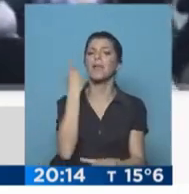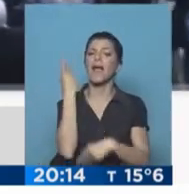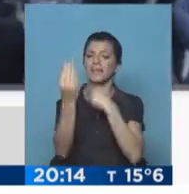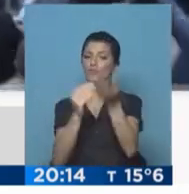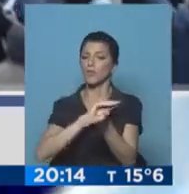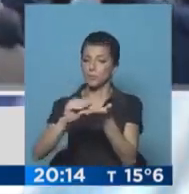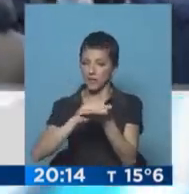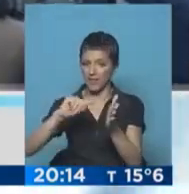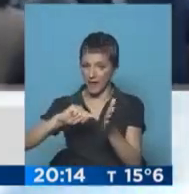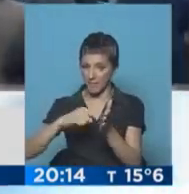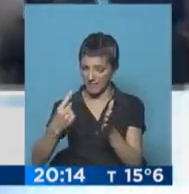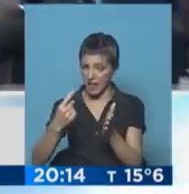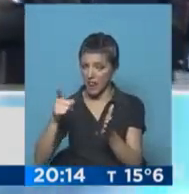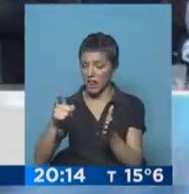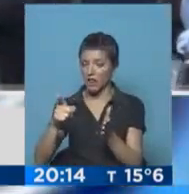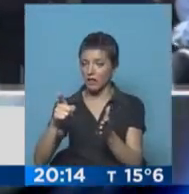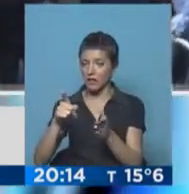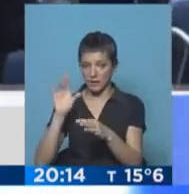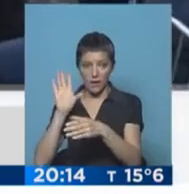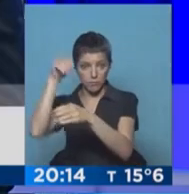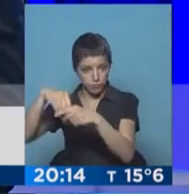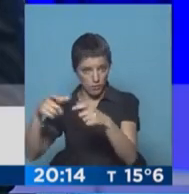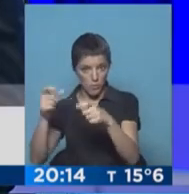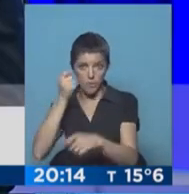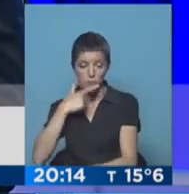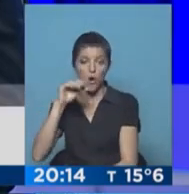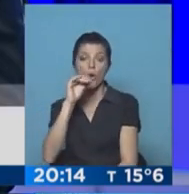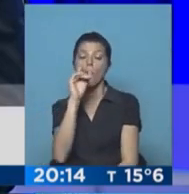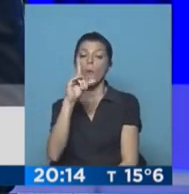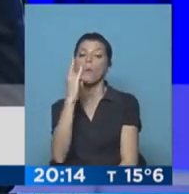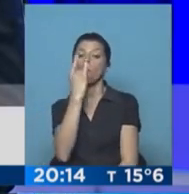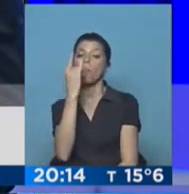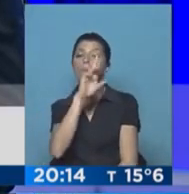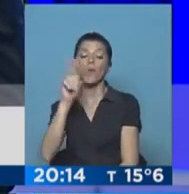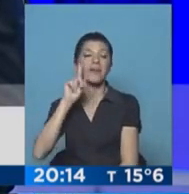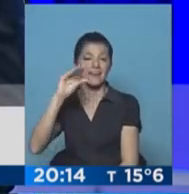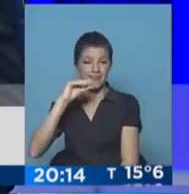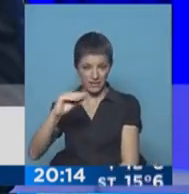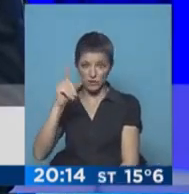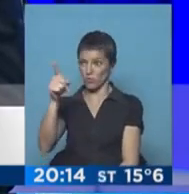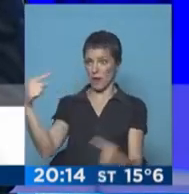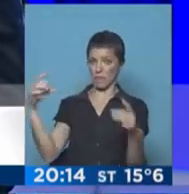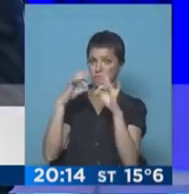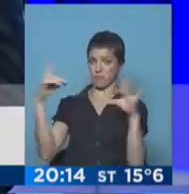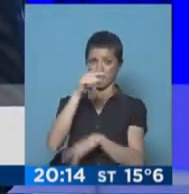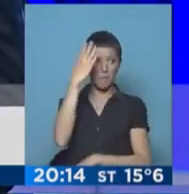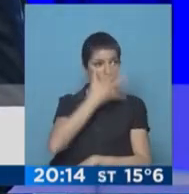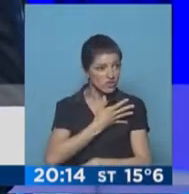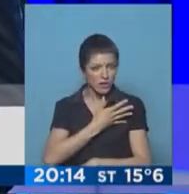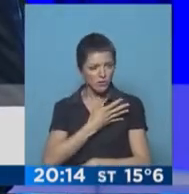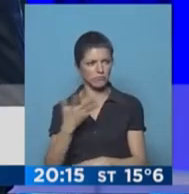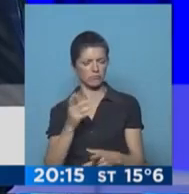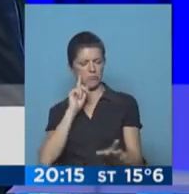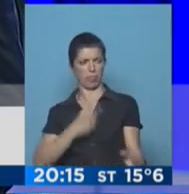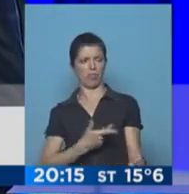por la capital de la fuerza de Mauricio Macri es Patricia Bullrich, una enemiga histórica de Hugo Moyano. En